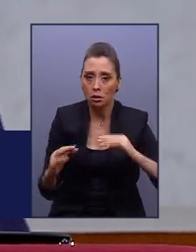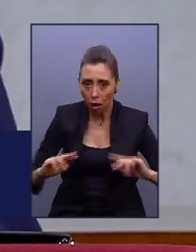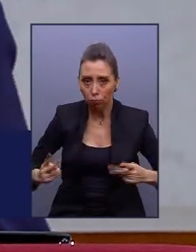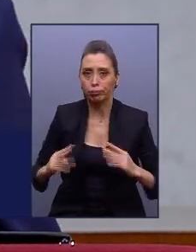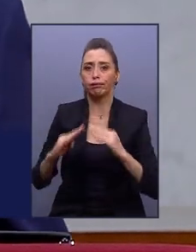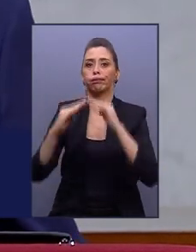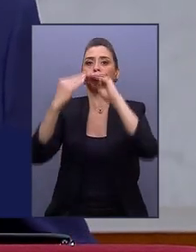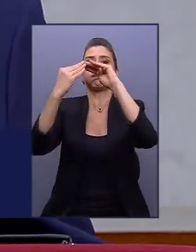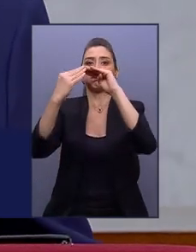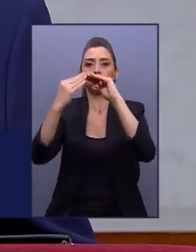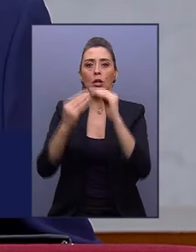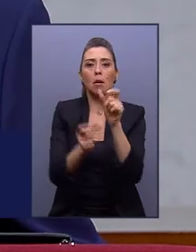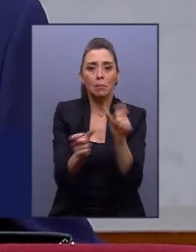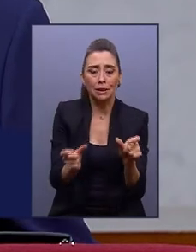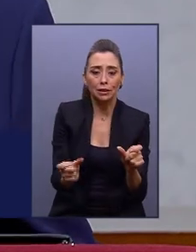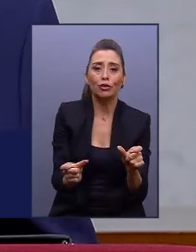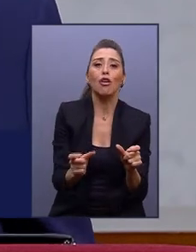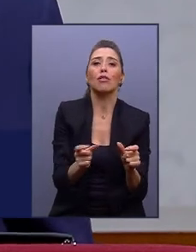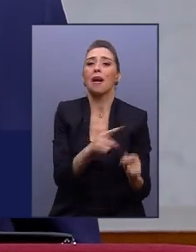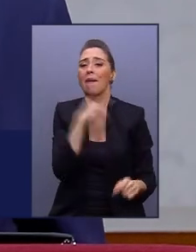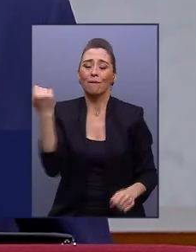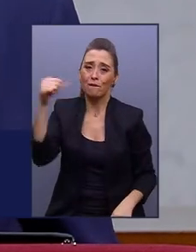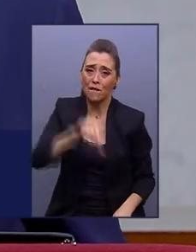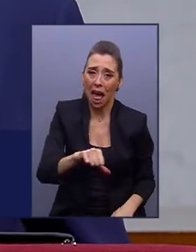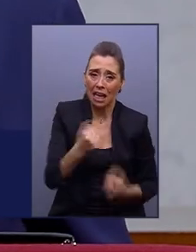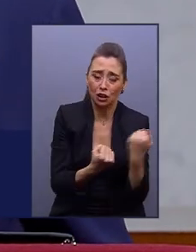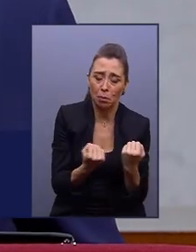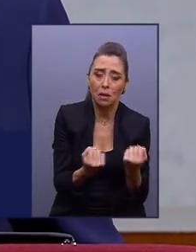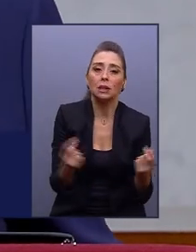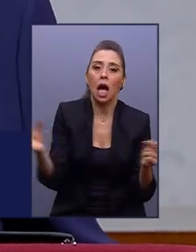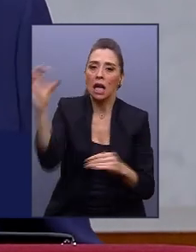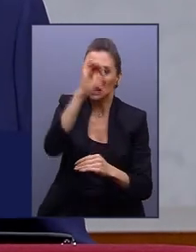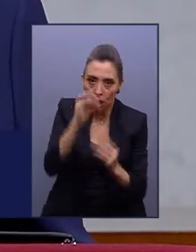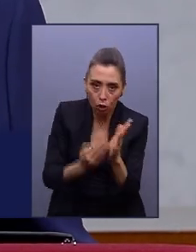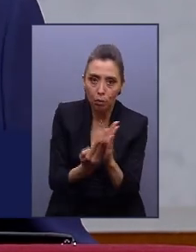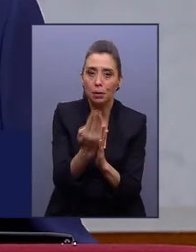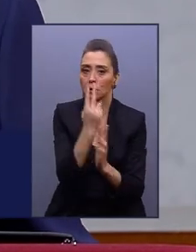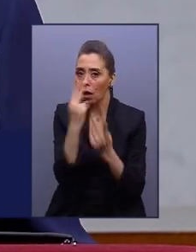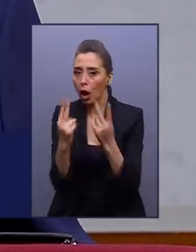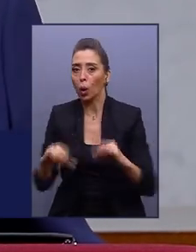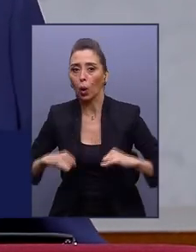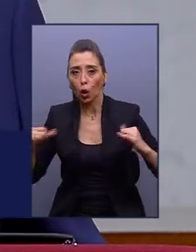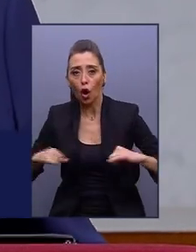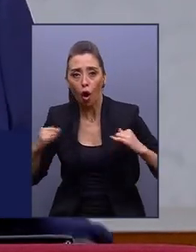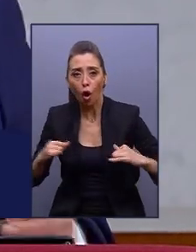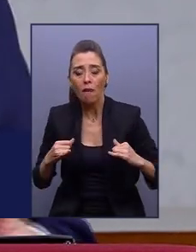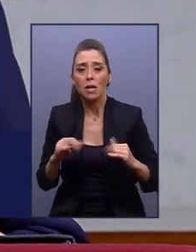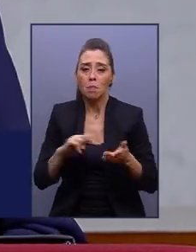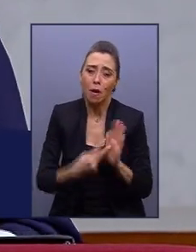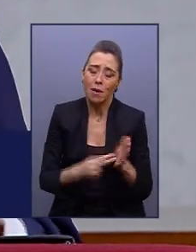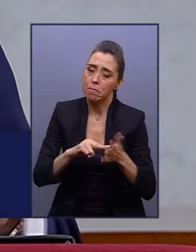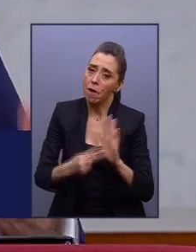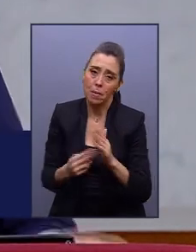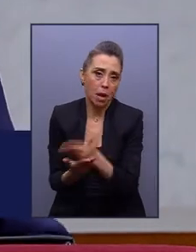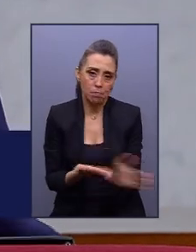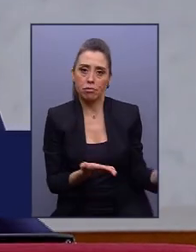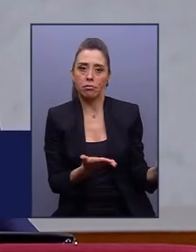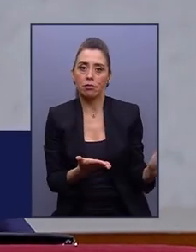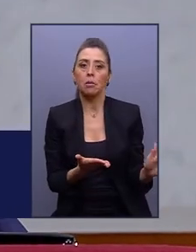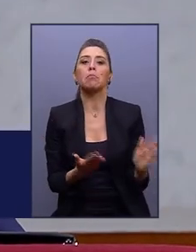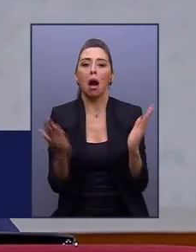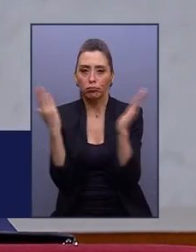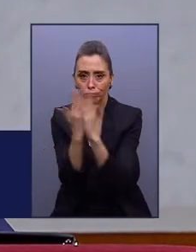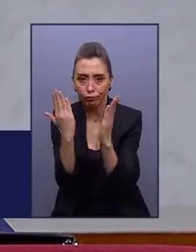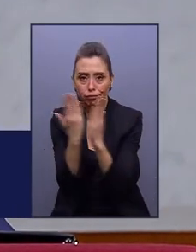He visto emprendedores comenzar de nuevo después de un fracaso. He visto y acompañado a jóvenes que han superado la adversidad para sacar adelante